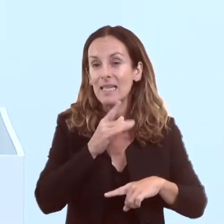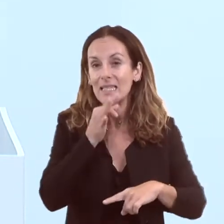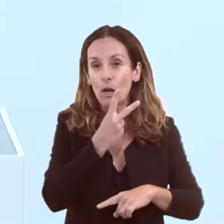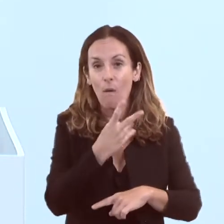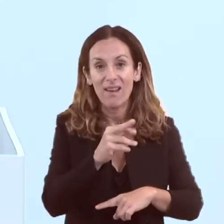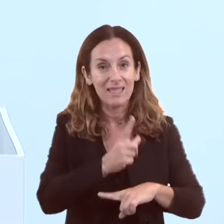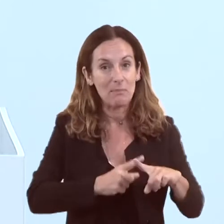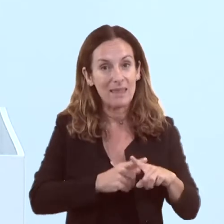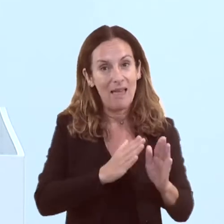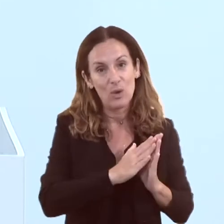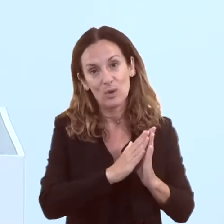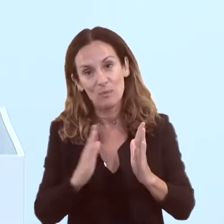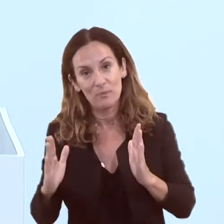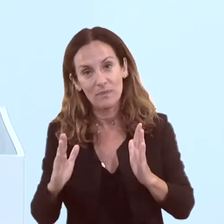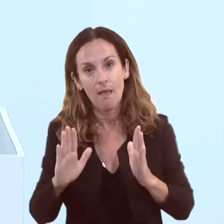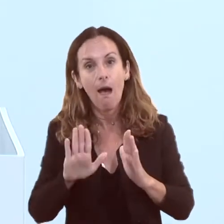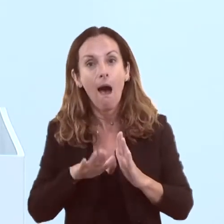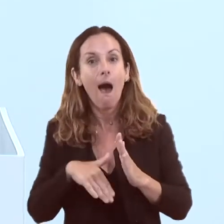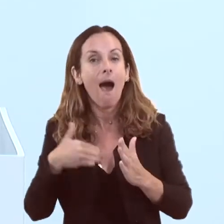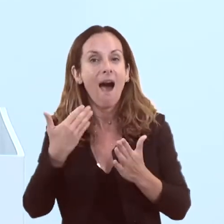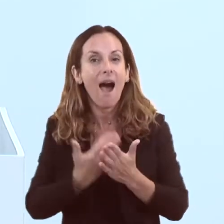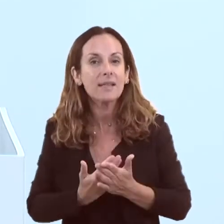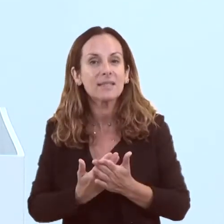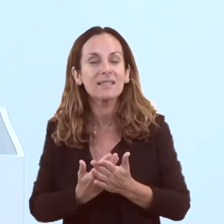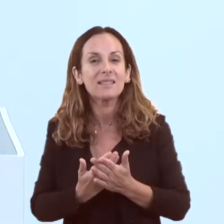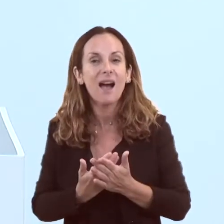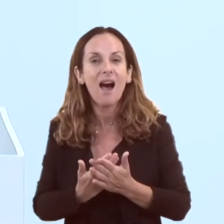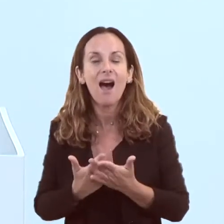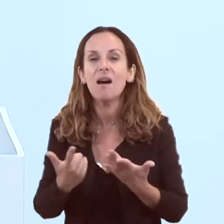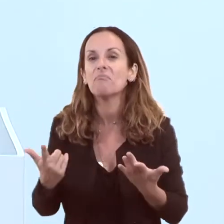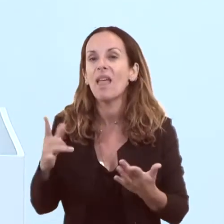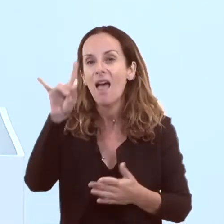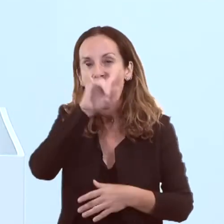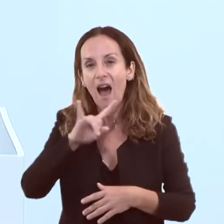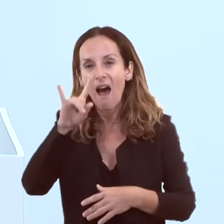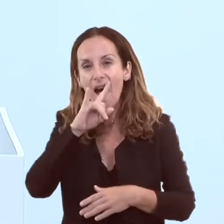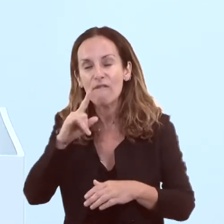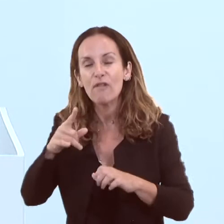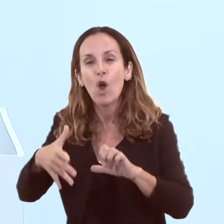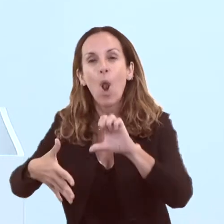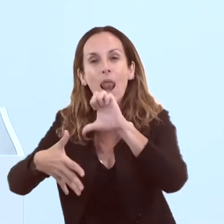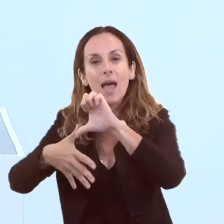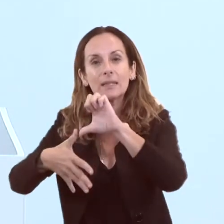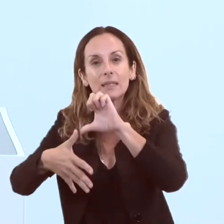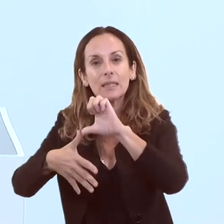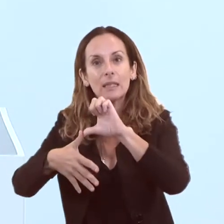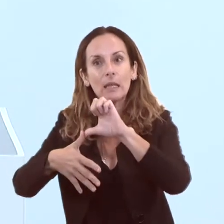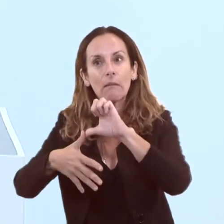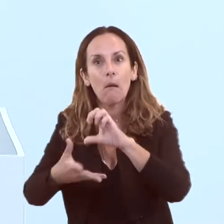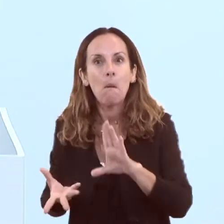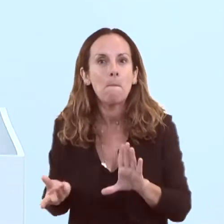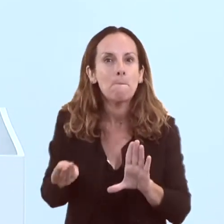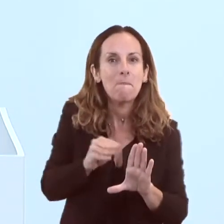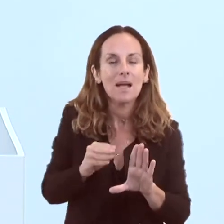encontrar la frontera con lo afro latino y con la improvisación yacística Entonces